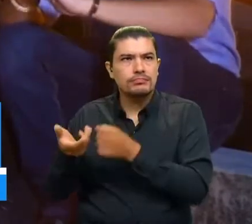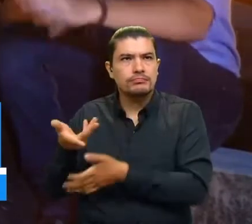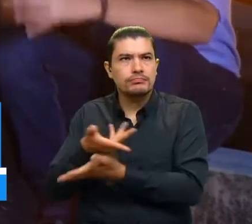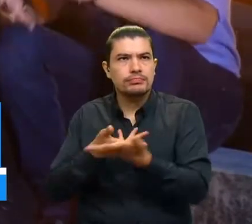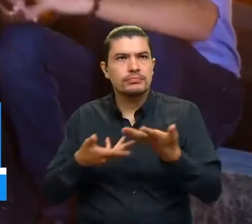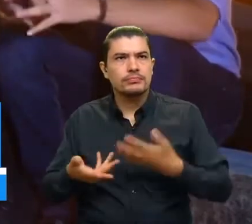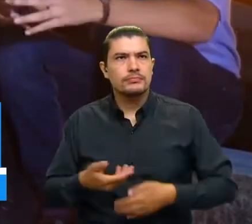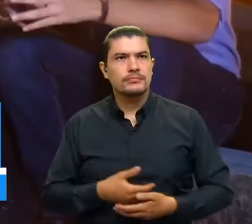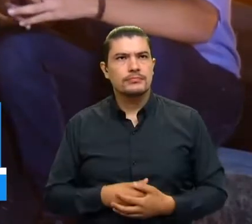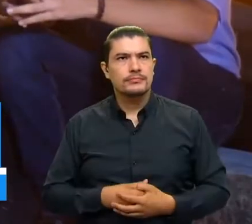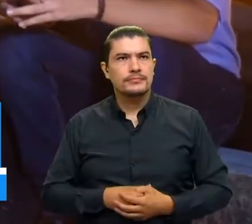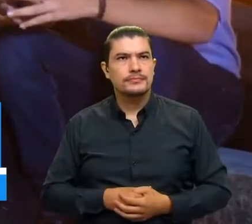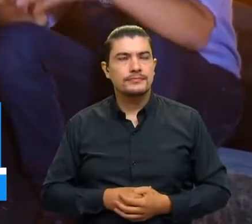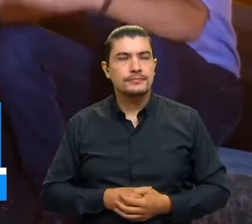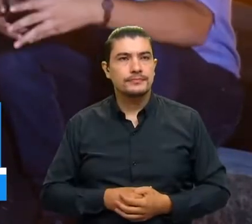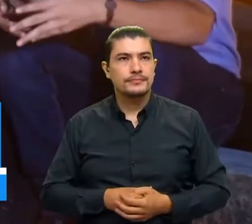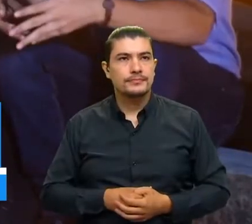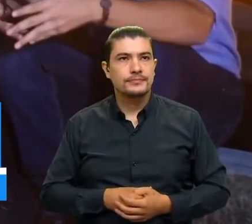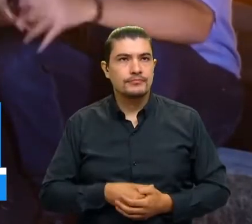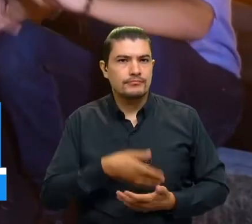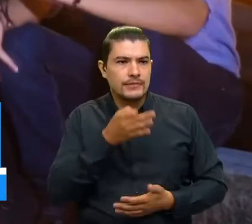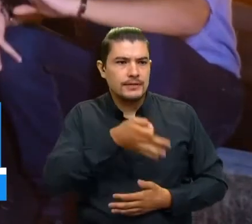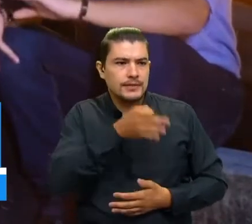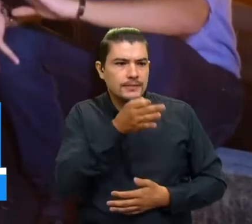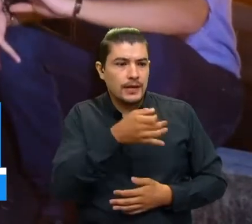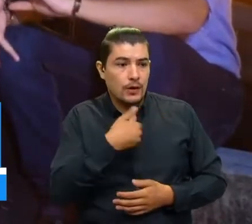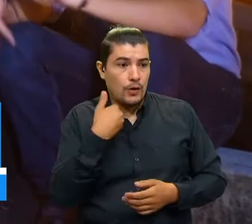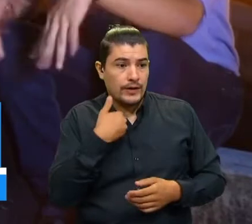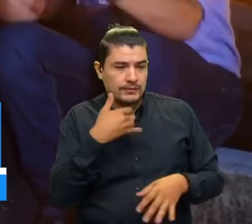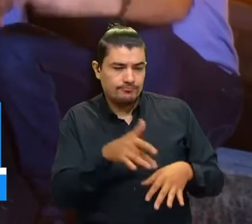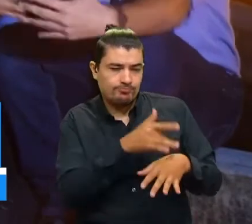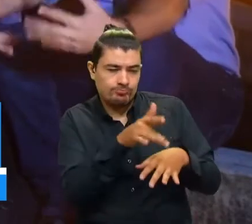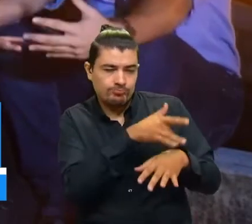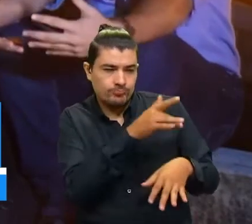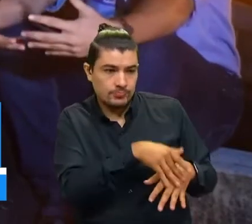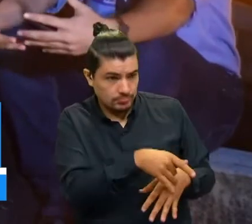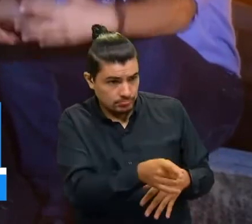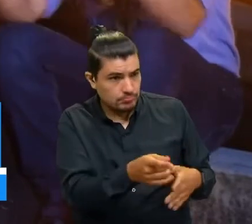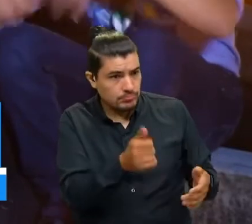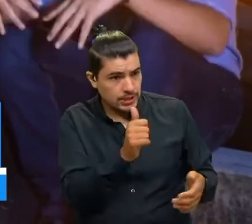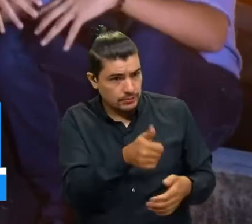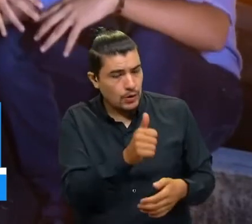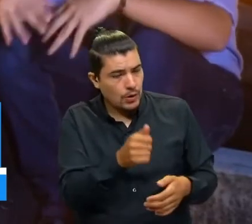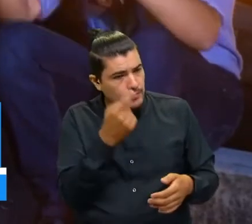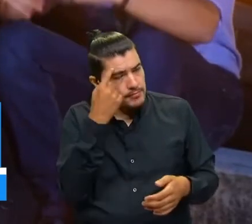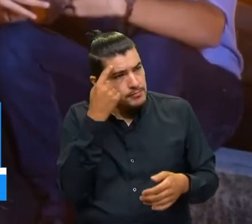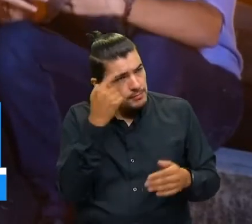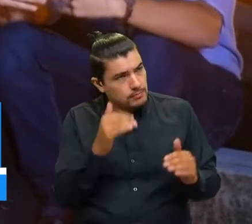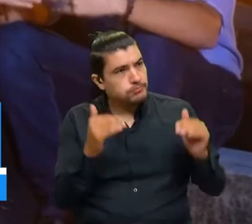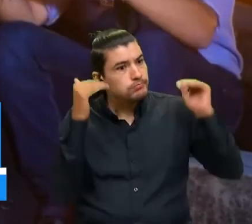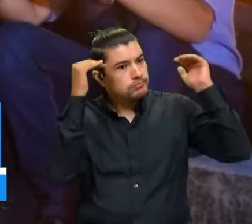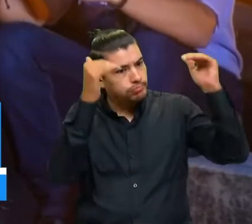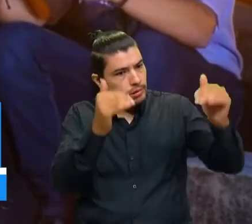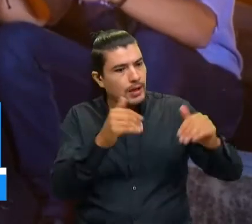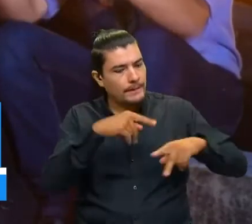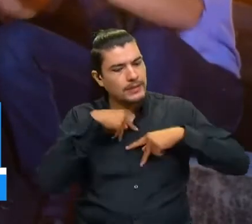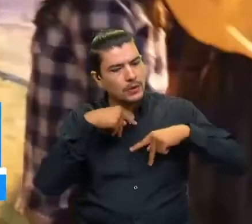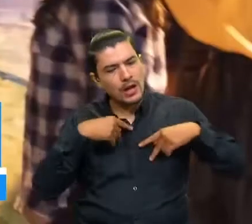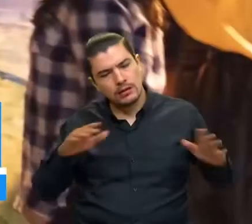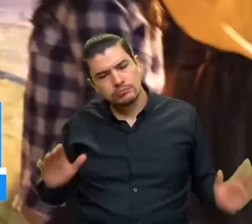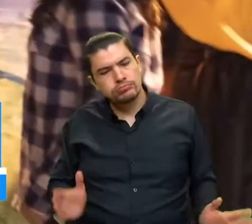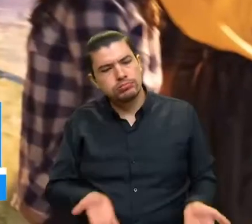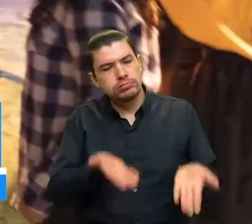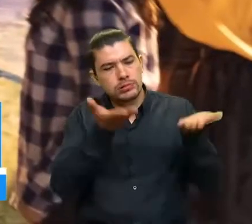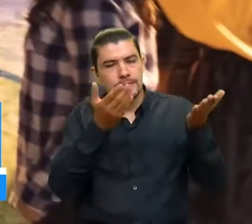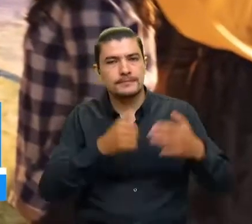que pues siempre cada vez se busca incentivar a los jóvenes a superarse a sí mismos de manera personal y que cada uno cumpla